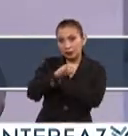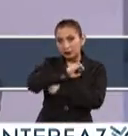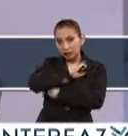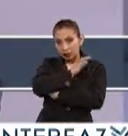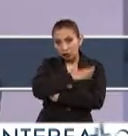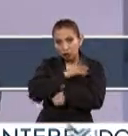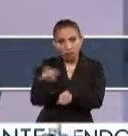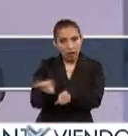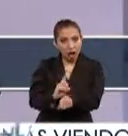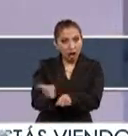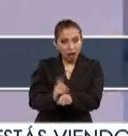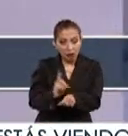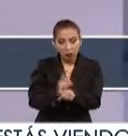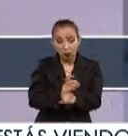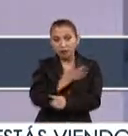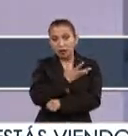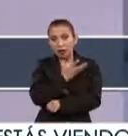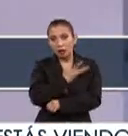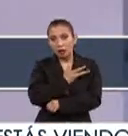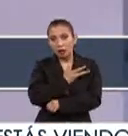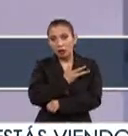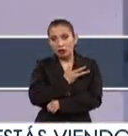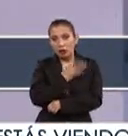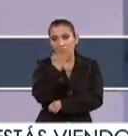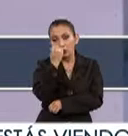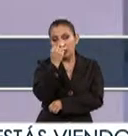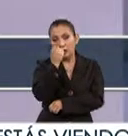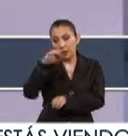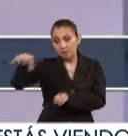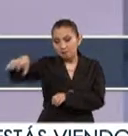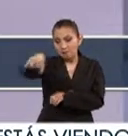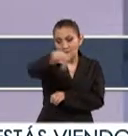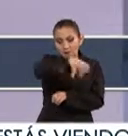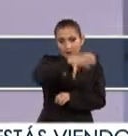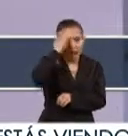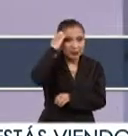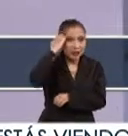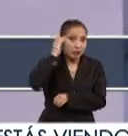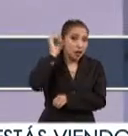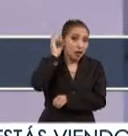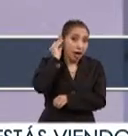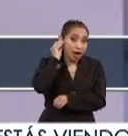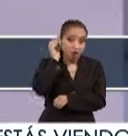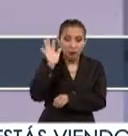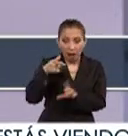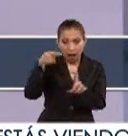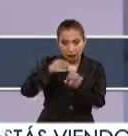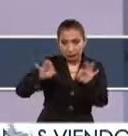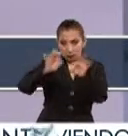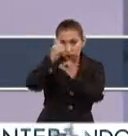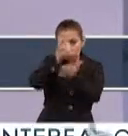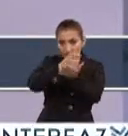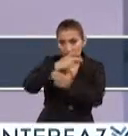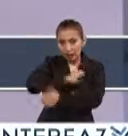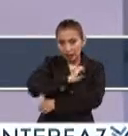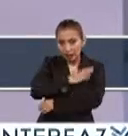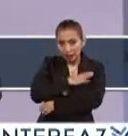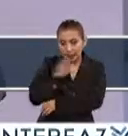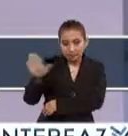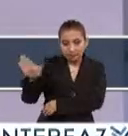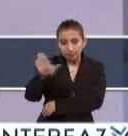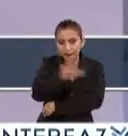española a diario. Tenemos nosotros mismos 9 emisoras o estaciones de radio en las principales ciudades del país.